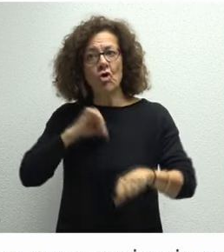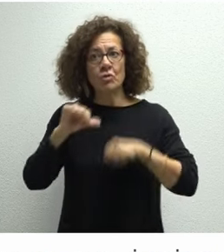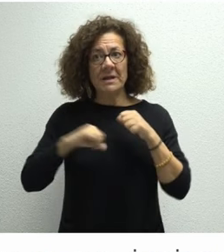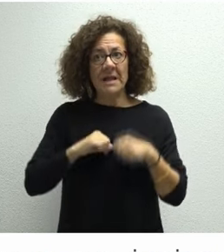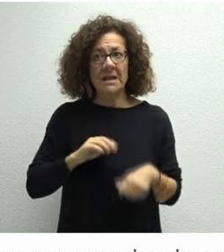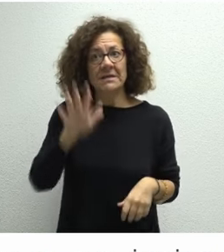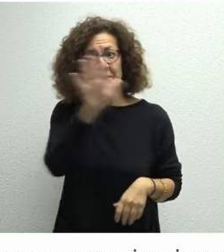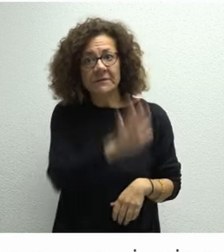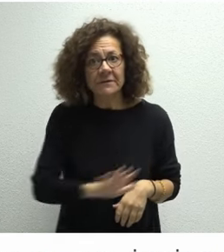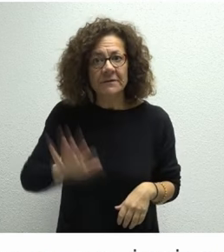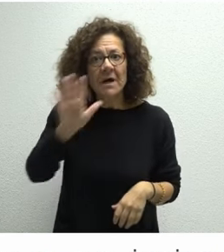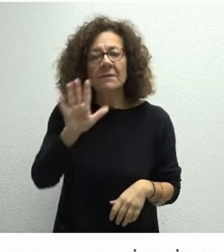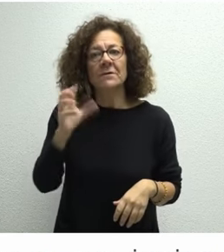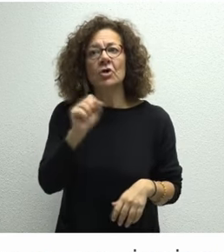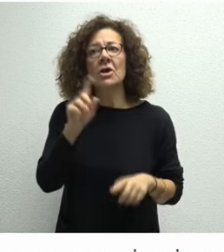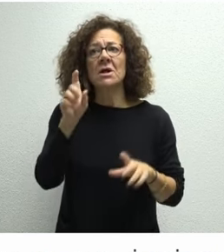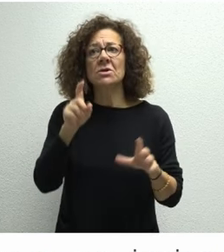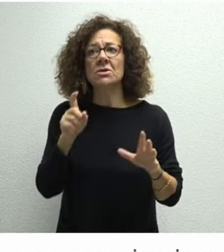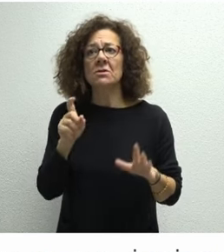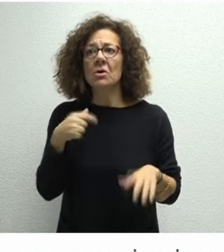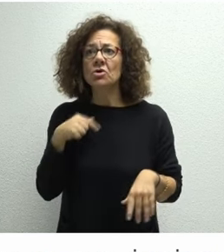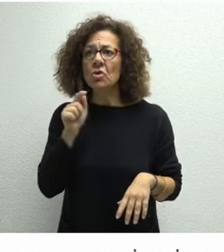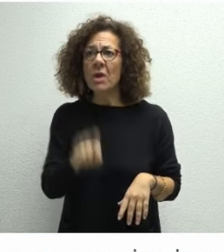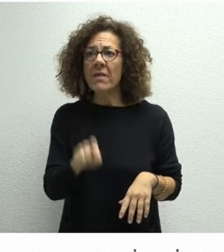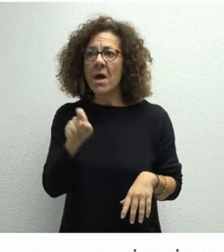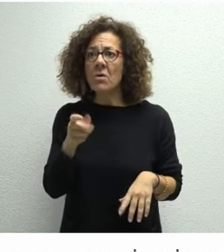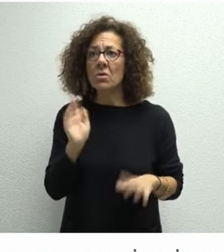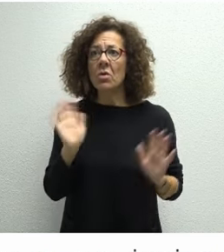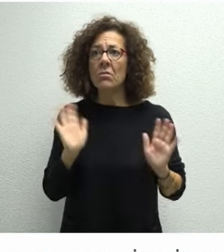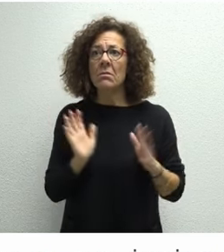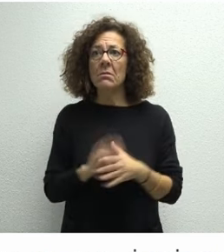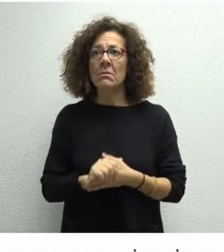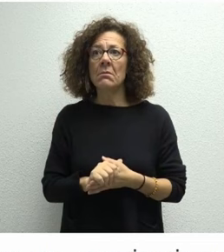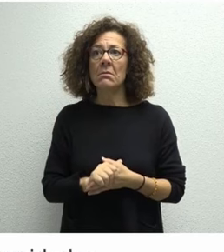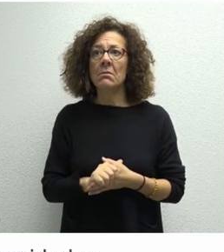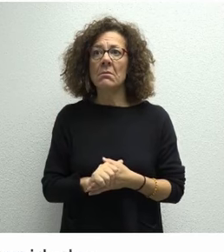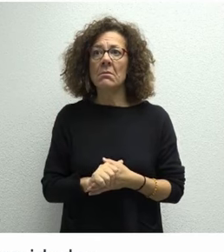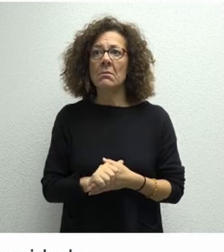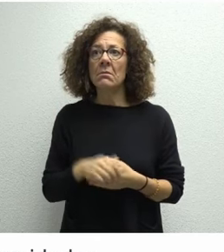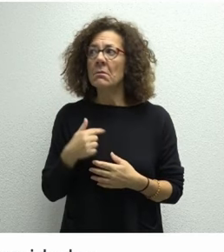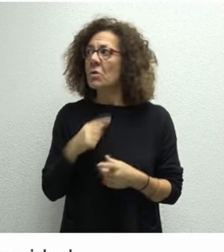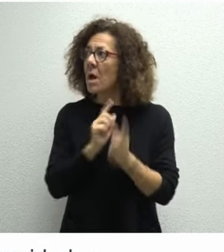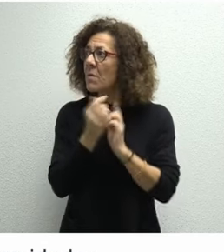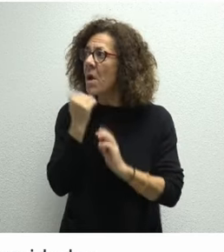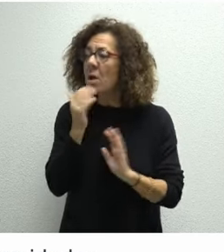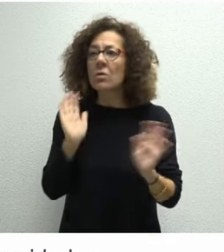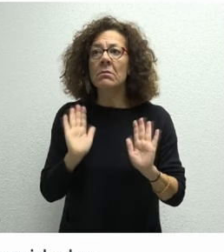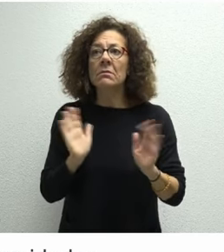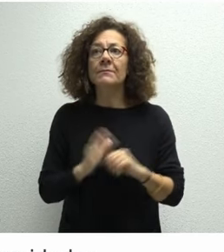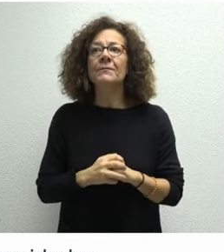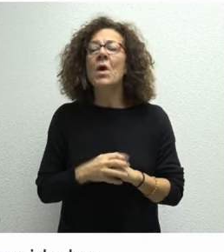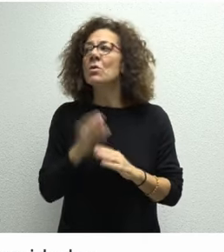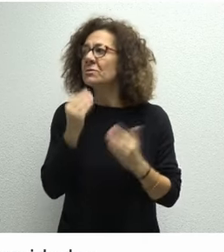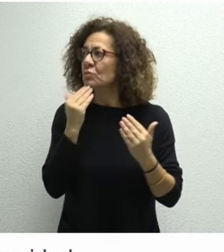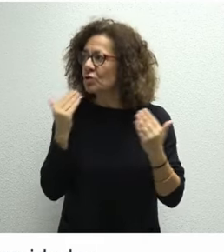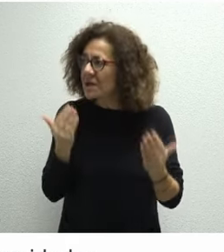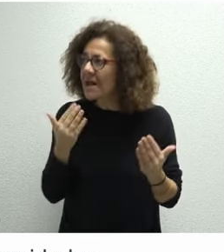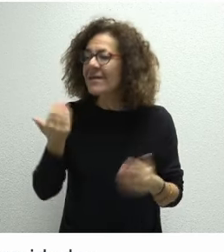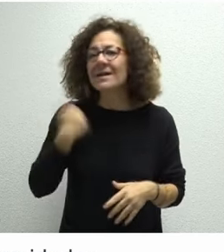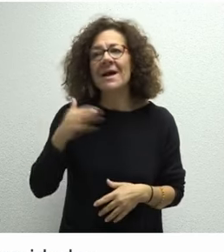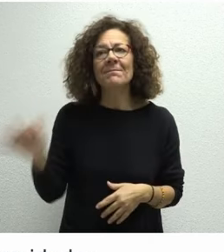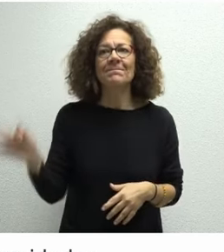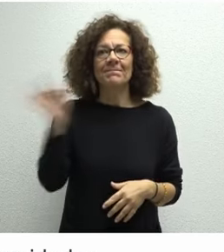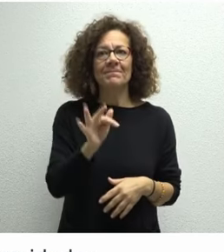de todas las comunidades Uy le he dado yo no no no creo que no Bueno pues nada Muchas gracias y os dejo